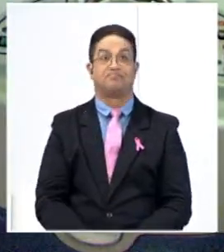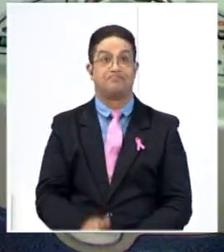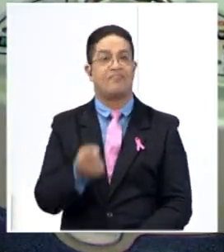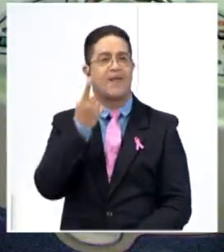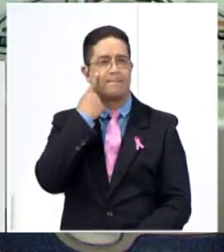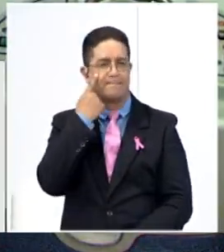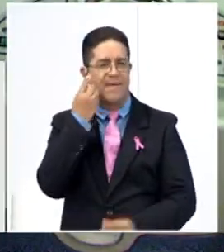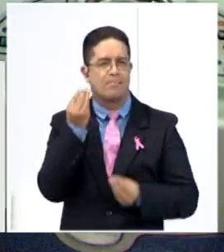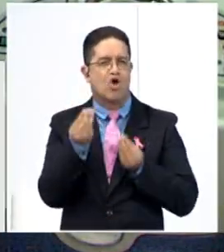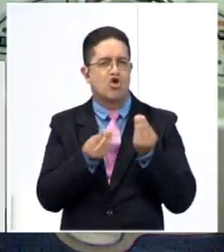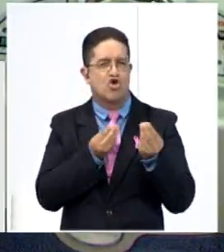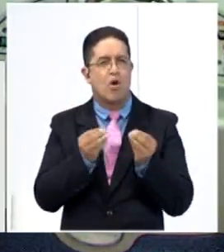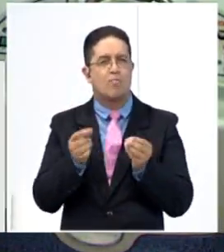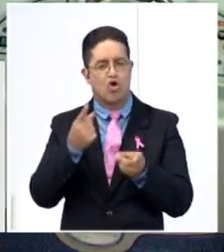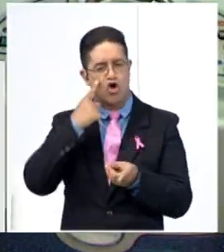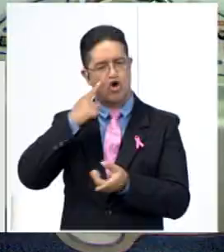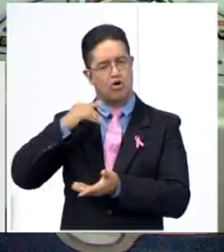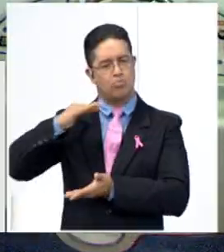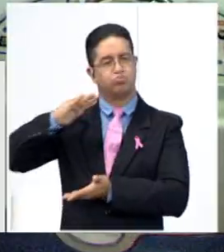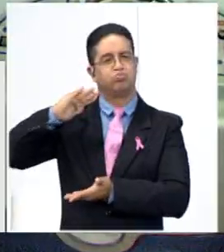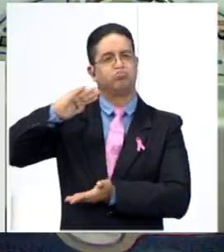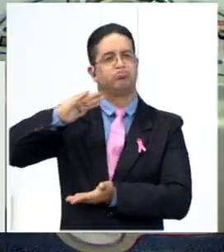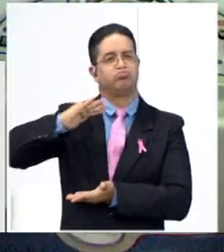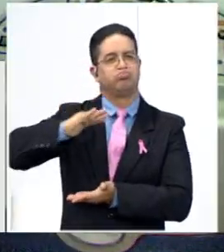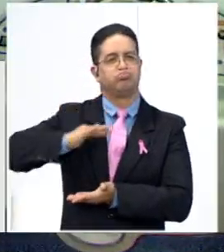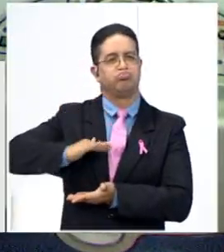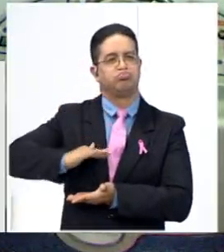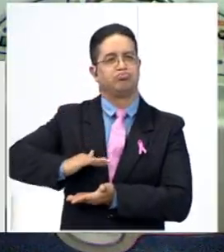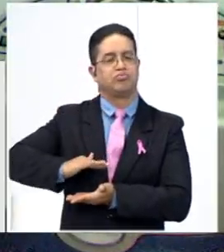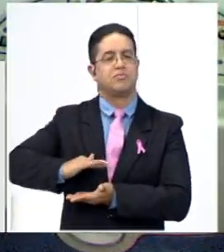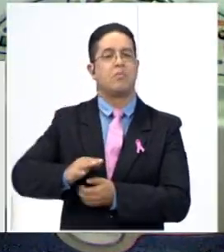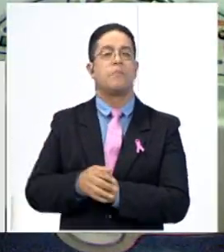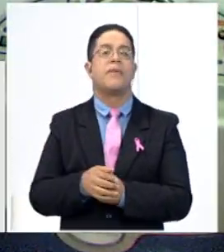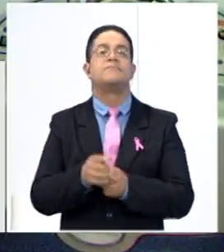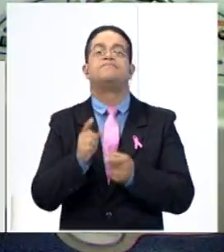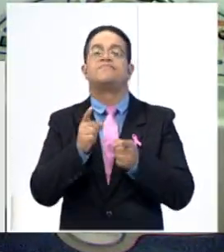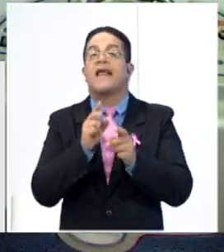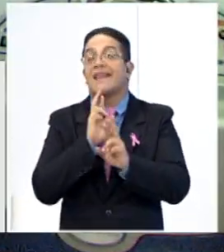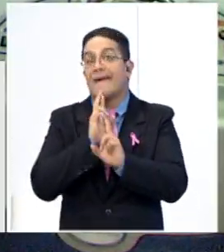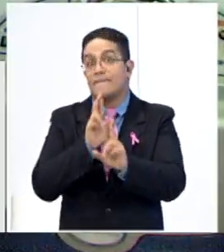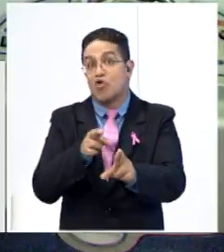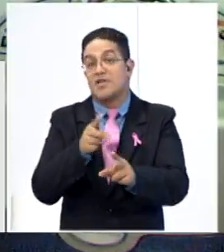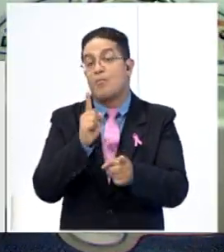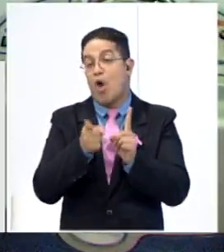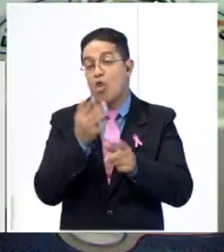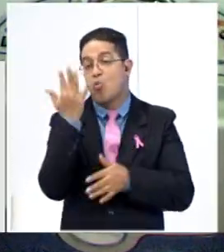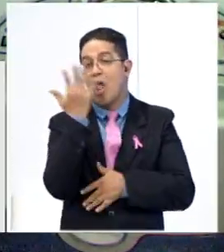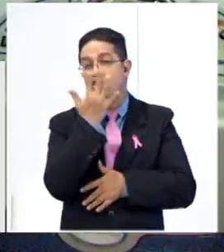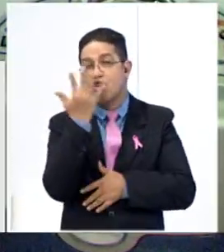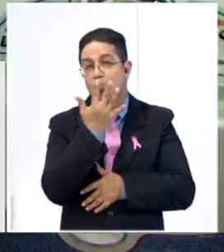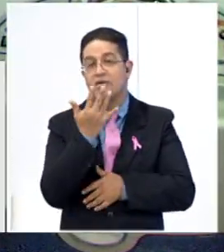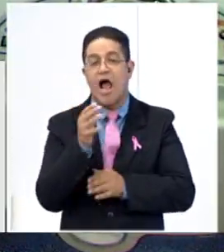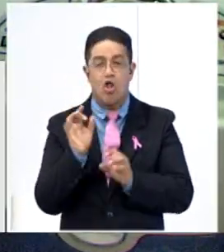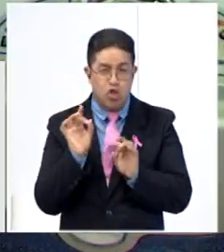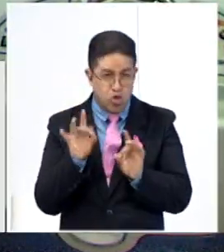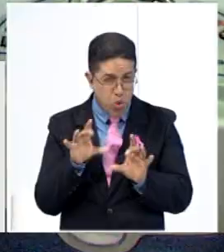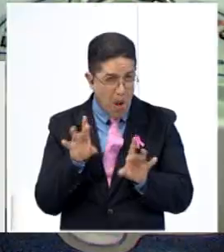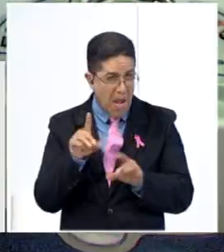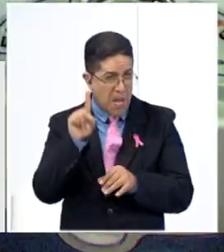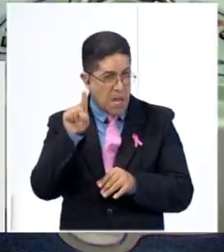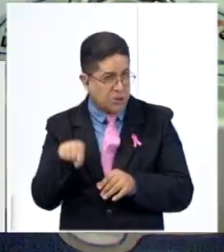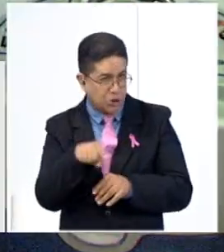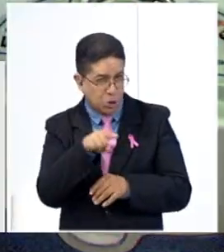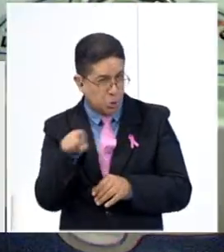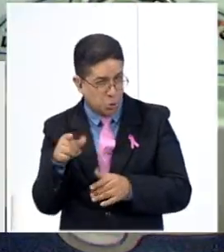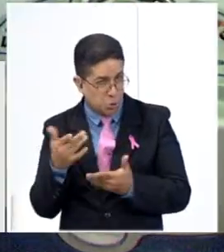la preparación y la colocación. Empezamos a desmontar algunos mitos y responder algunas realidades. ¿Duele o no duele el